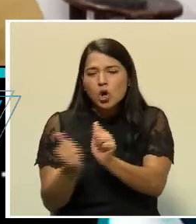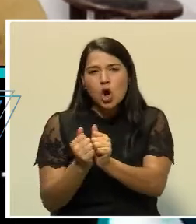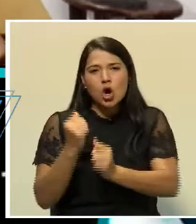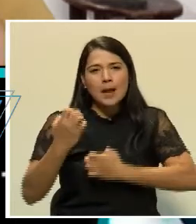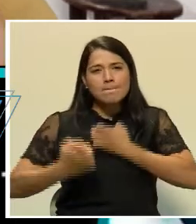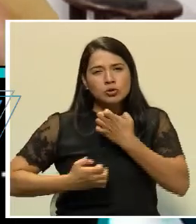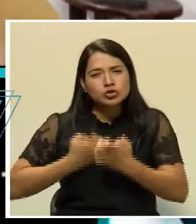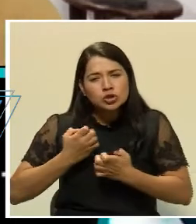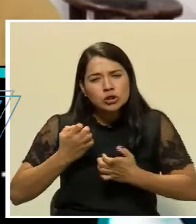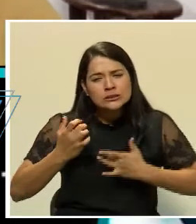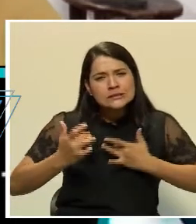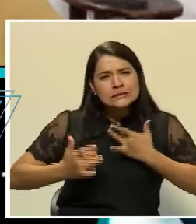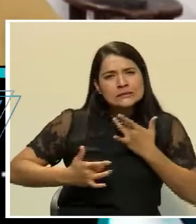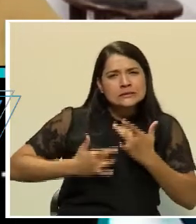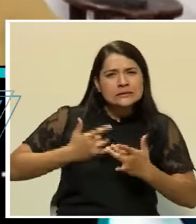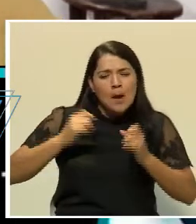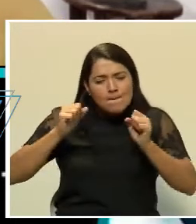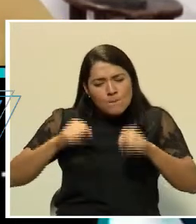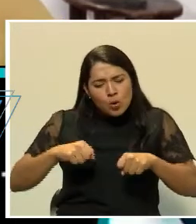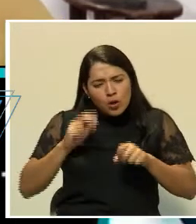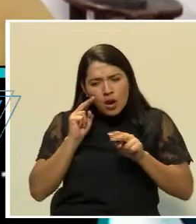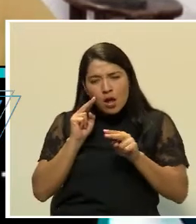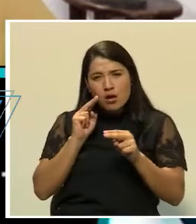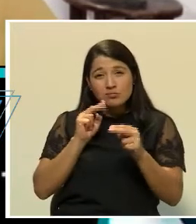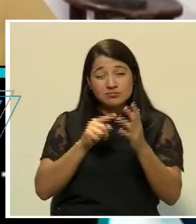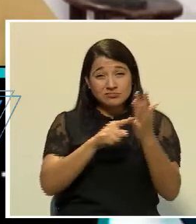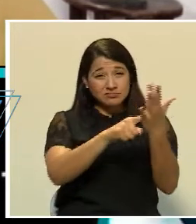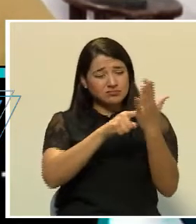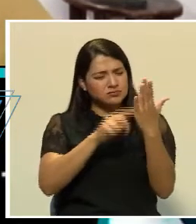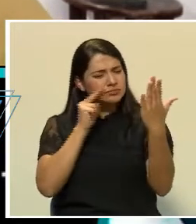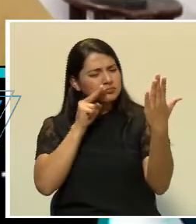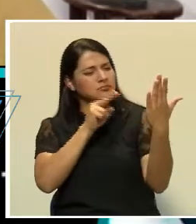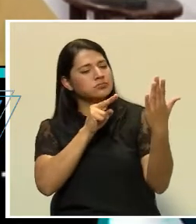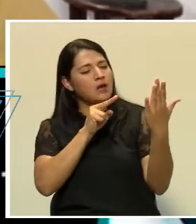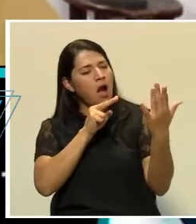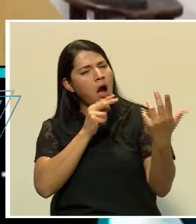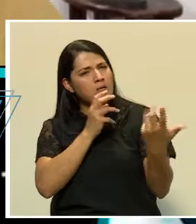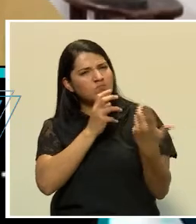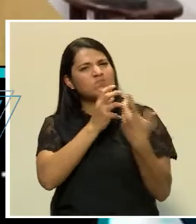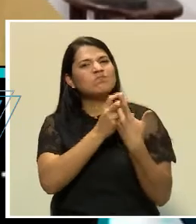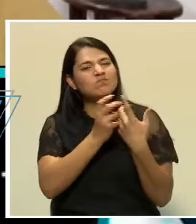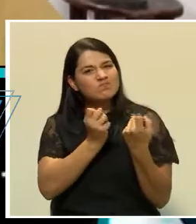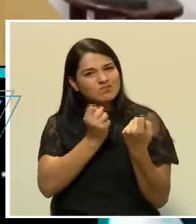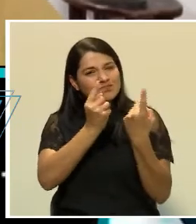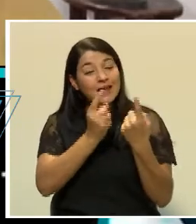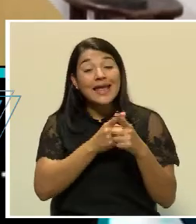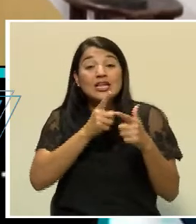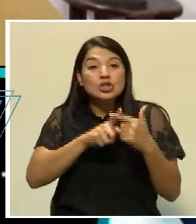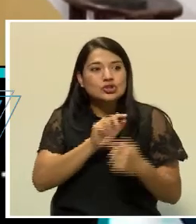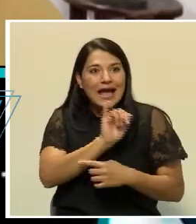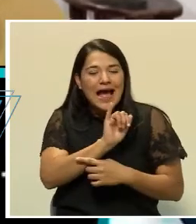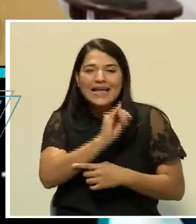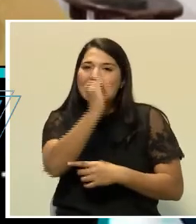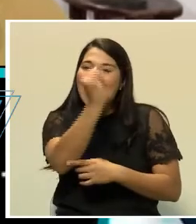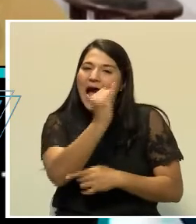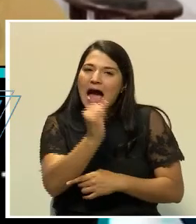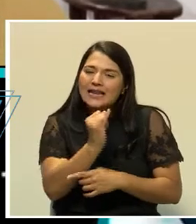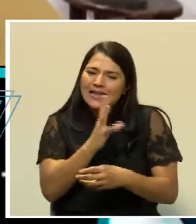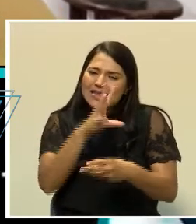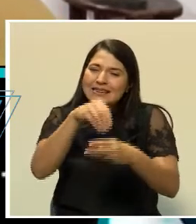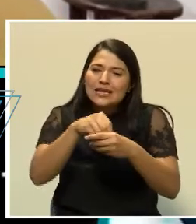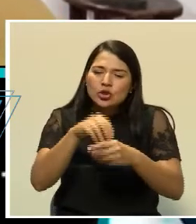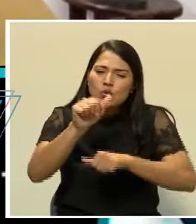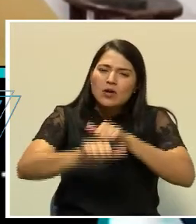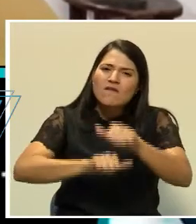poder hacerte sentir empatía con un mensaje, con un público, y ahí es cuando el arte se vuelve parte de un esfuerzo de